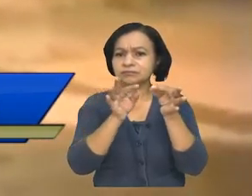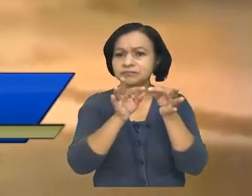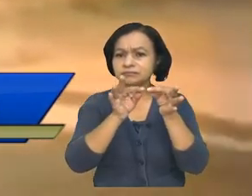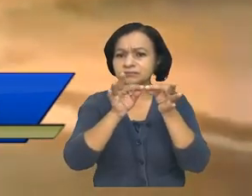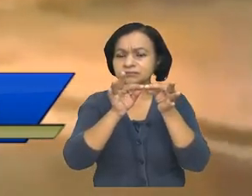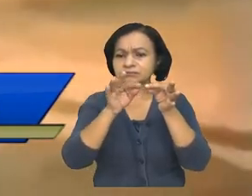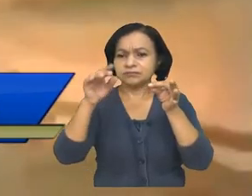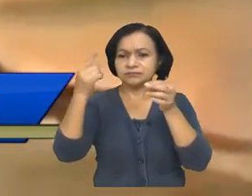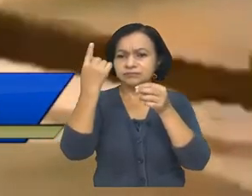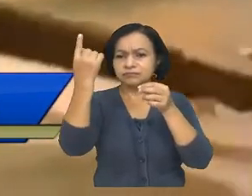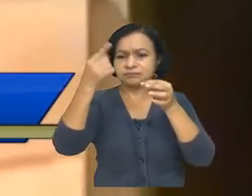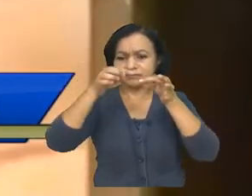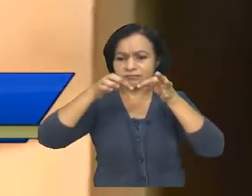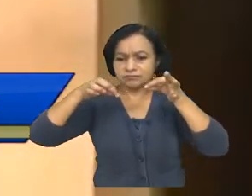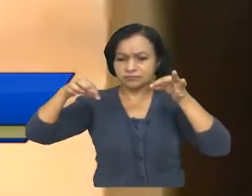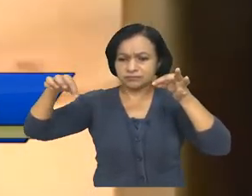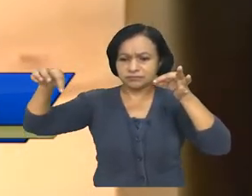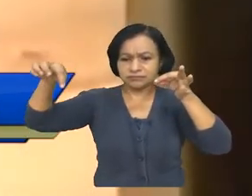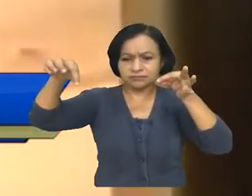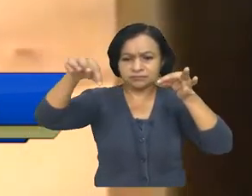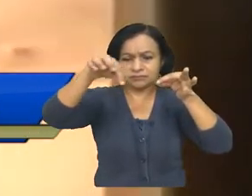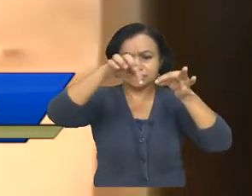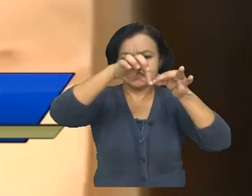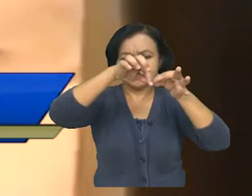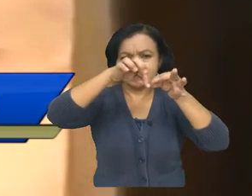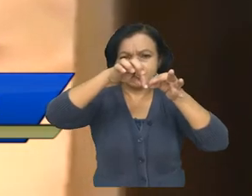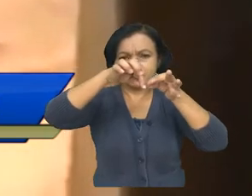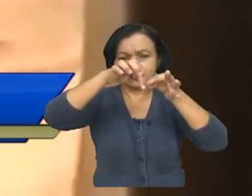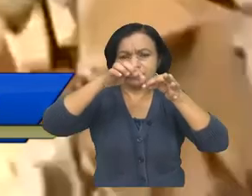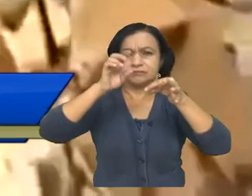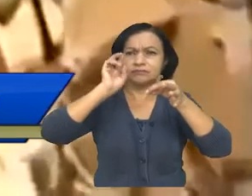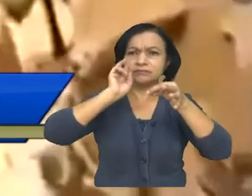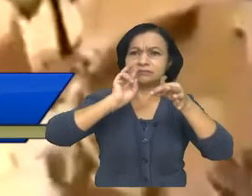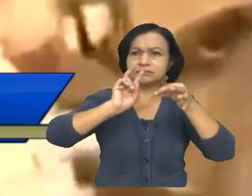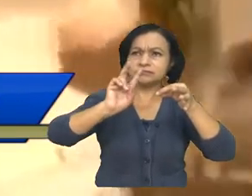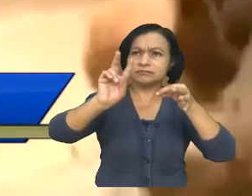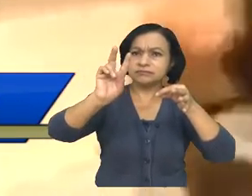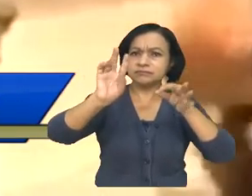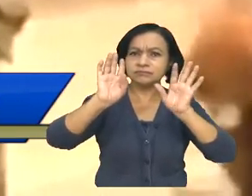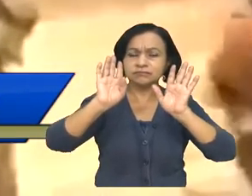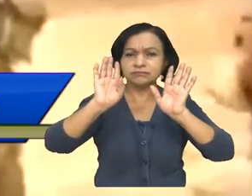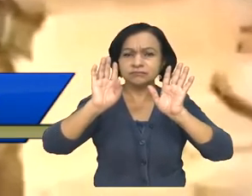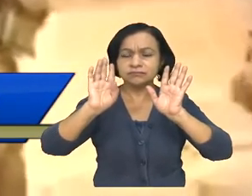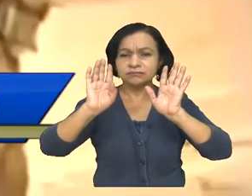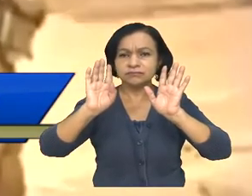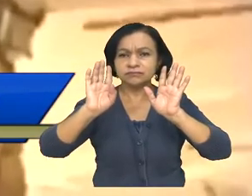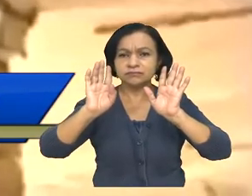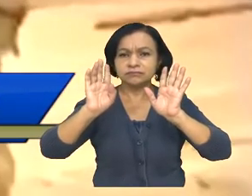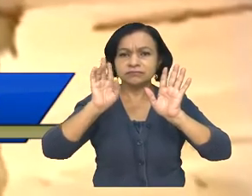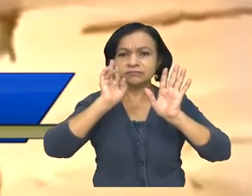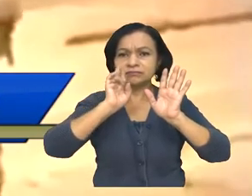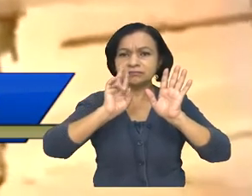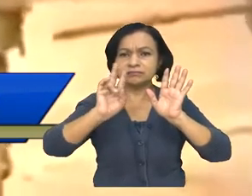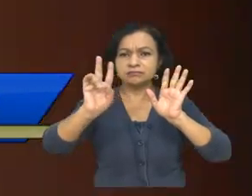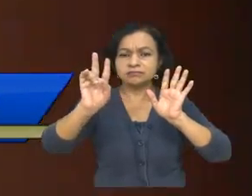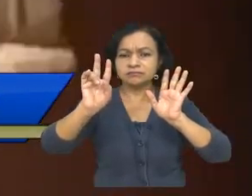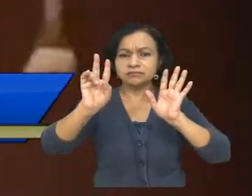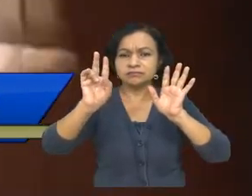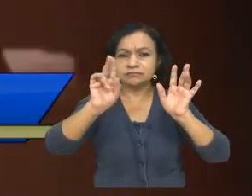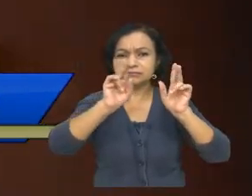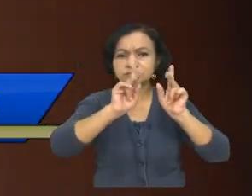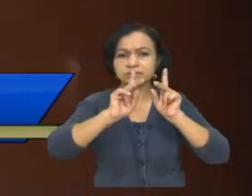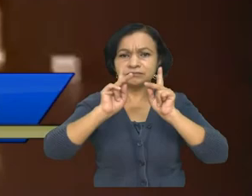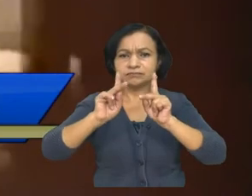helicóptero, ¿verdad? Y me acuerdo que uno, que inquieto, se asomaba debajo, porque los guardias ahí, y miraba gente que